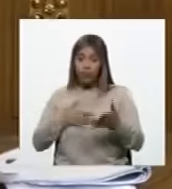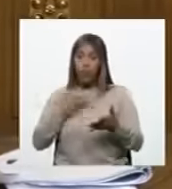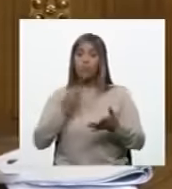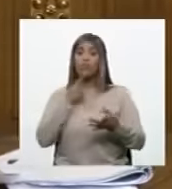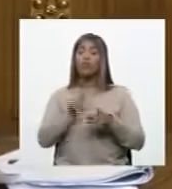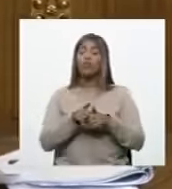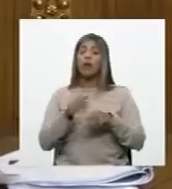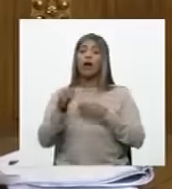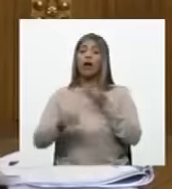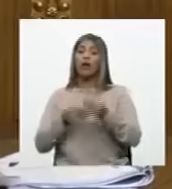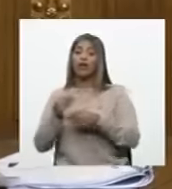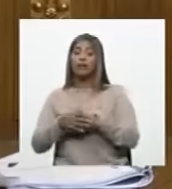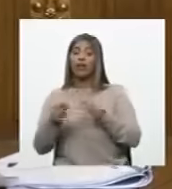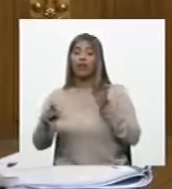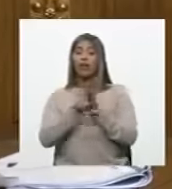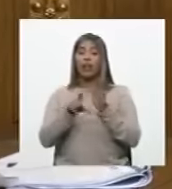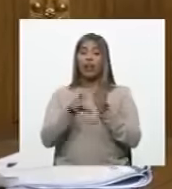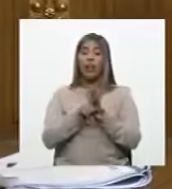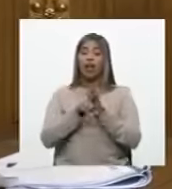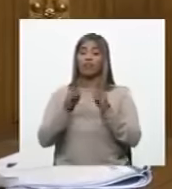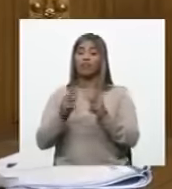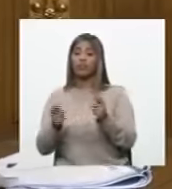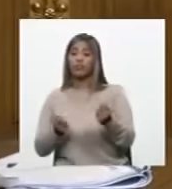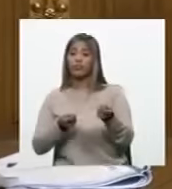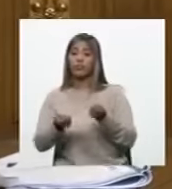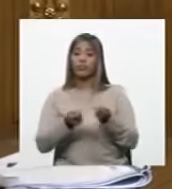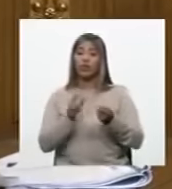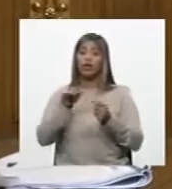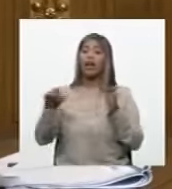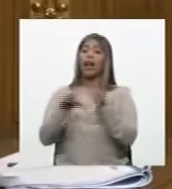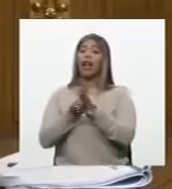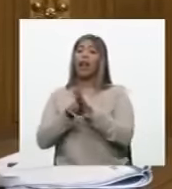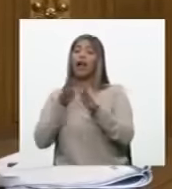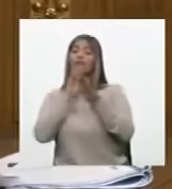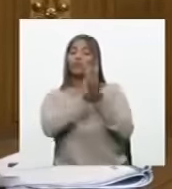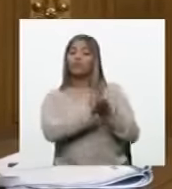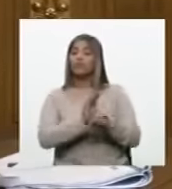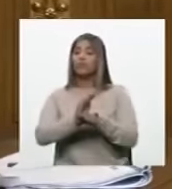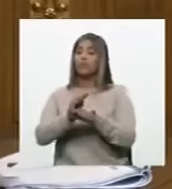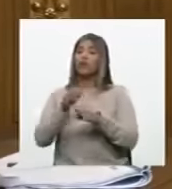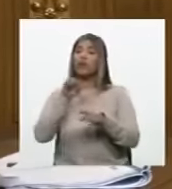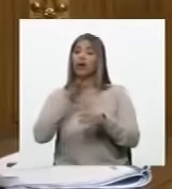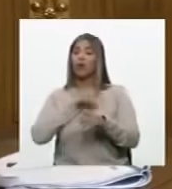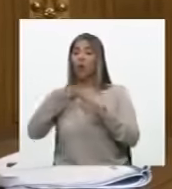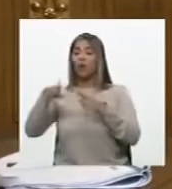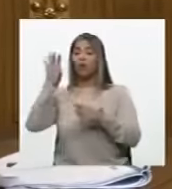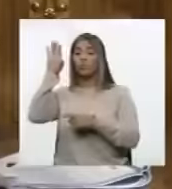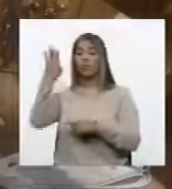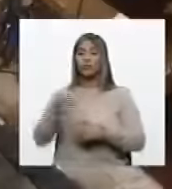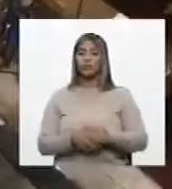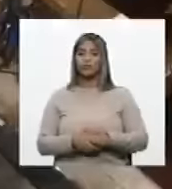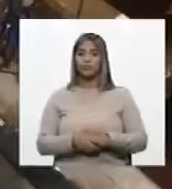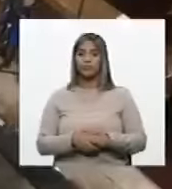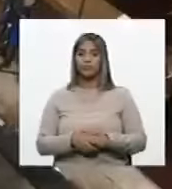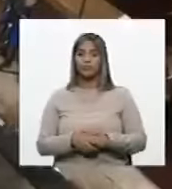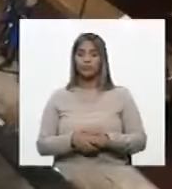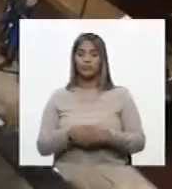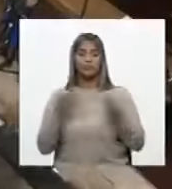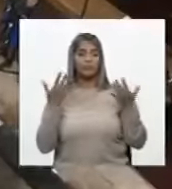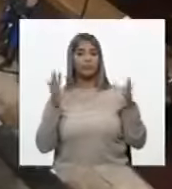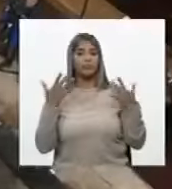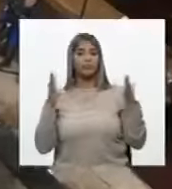de la aplicación de la Ley de Extinción de Dominio y la Ley para la Protección de los Bienes en el Extranjero.